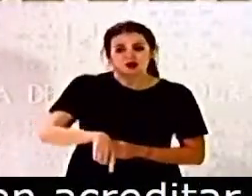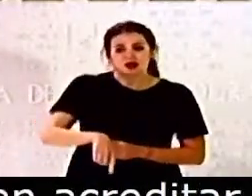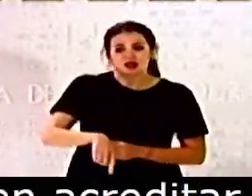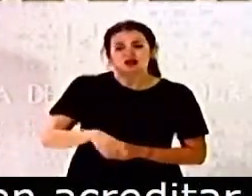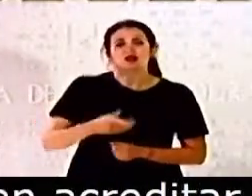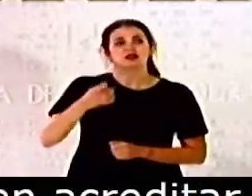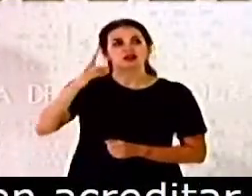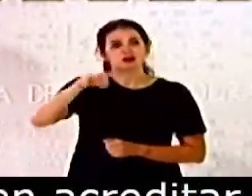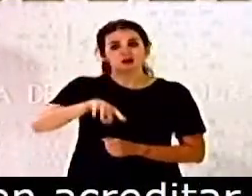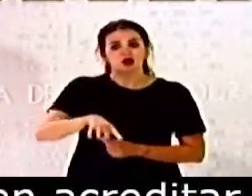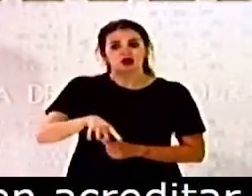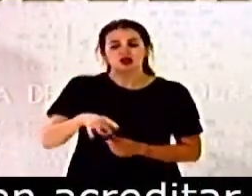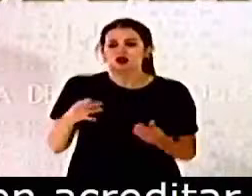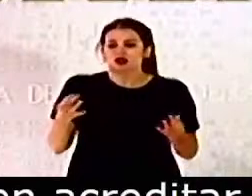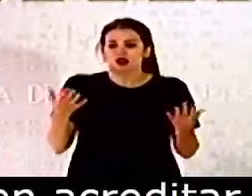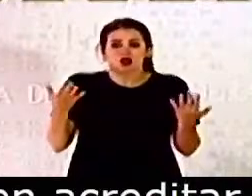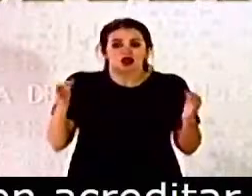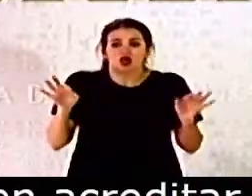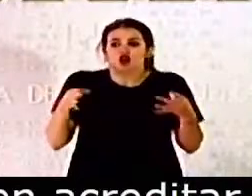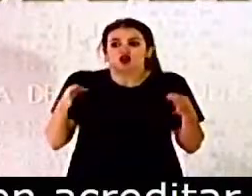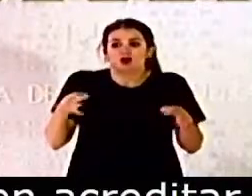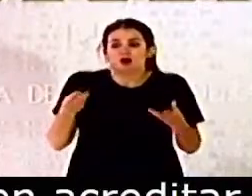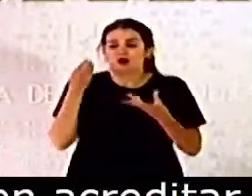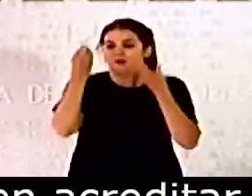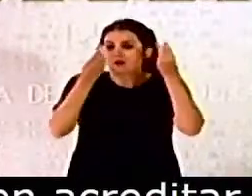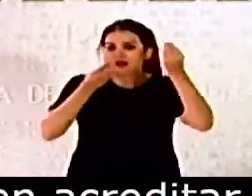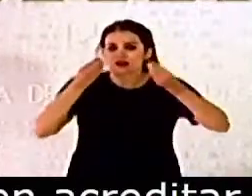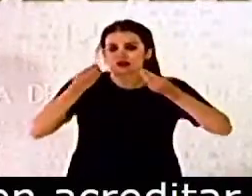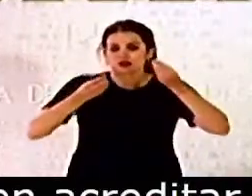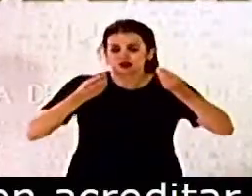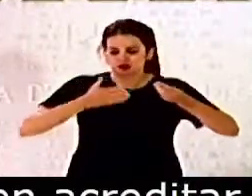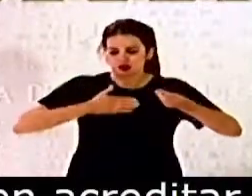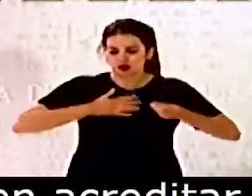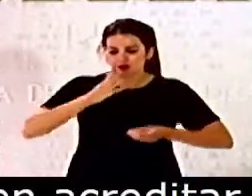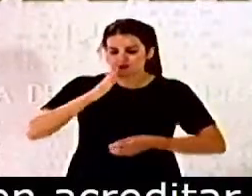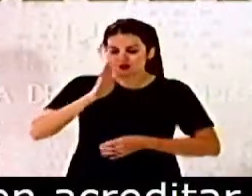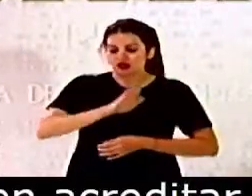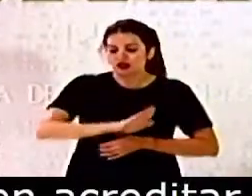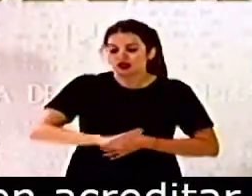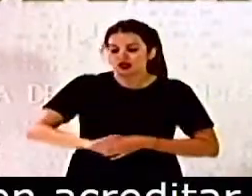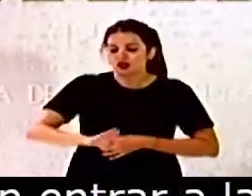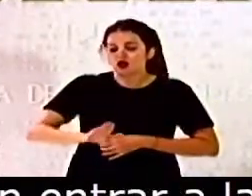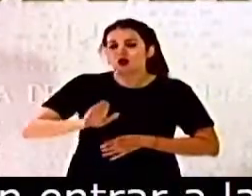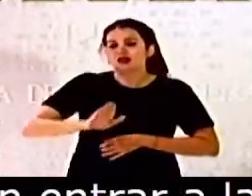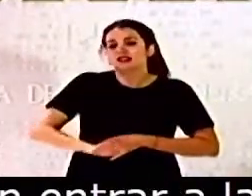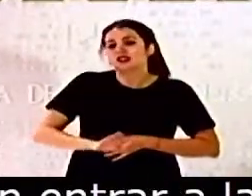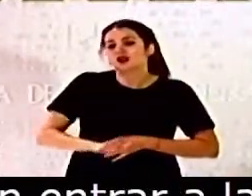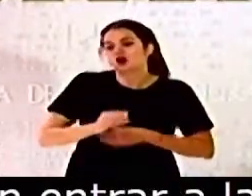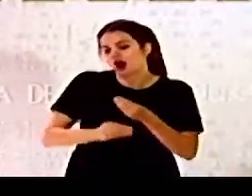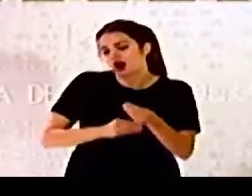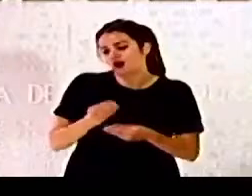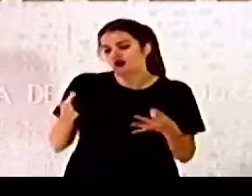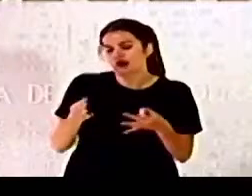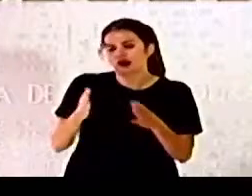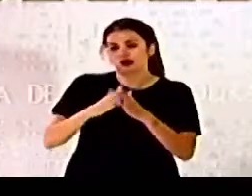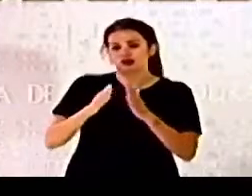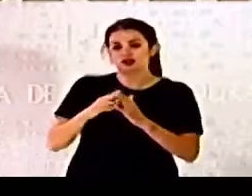además, apliquemos el sentido común, porque esta es otra pregunta. ¿Y qué hago con mi niño menor? ¿Lo quedo en casa? Hombre,